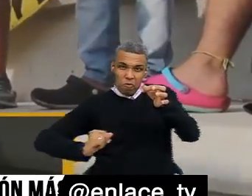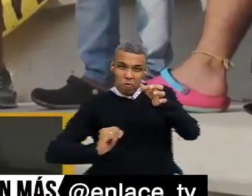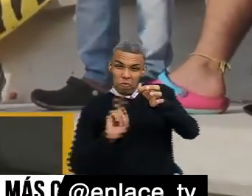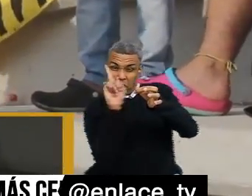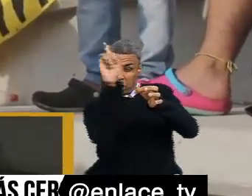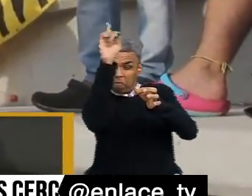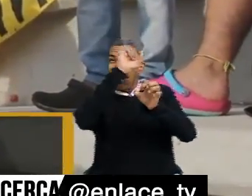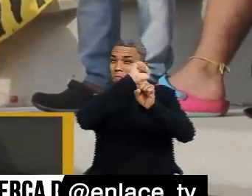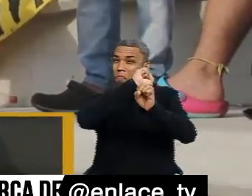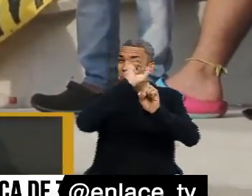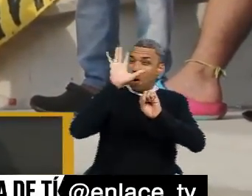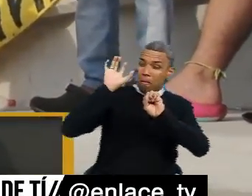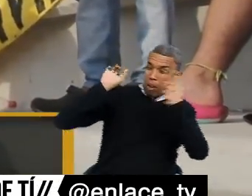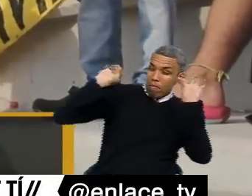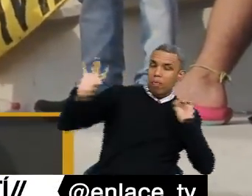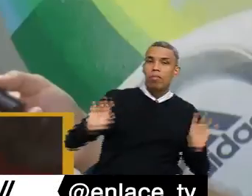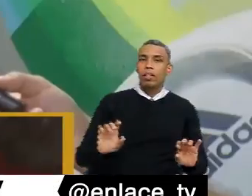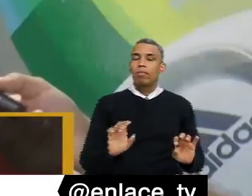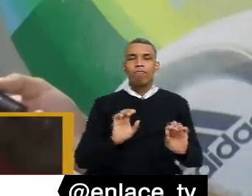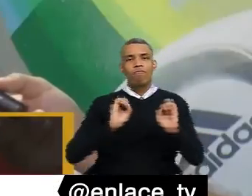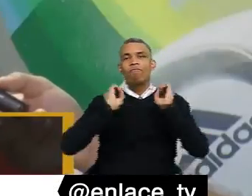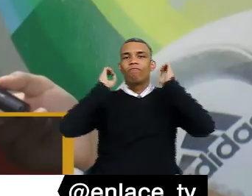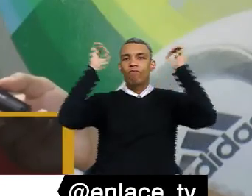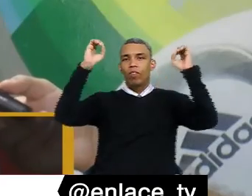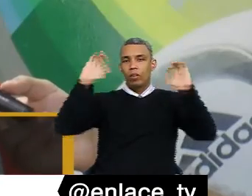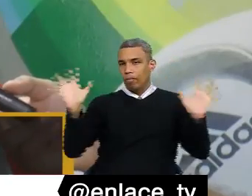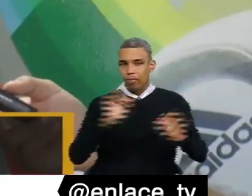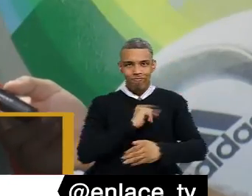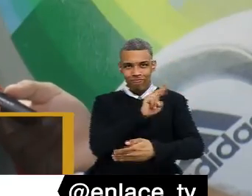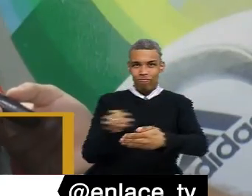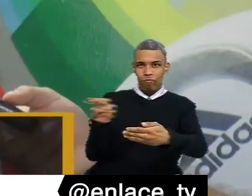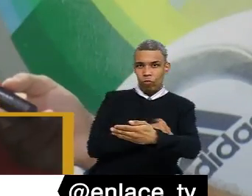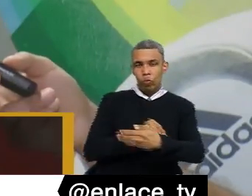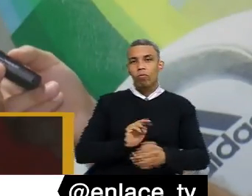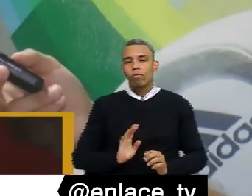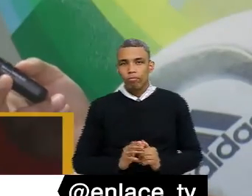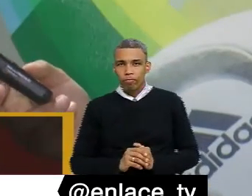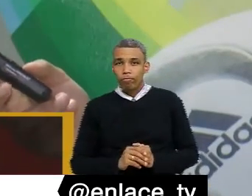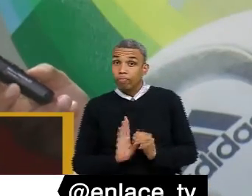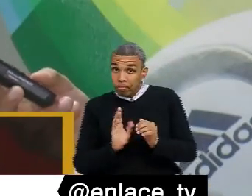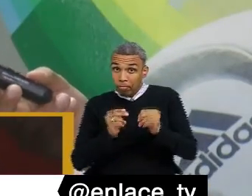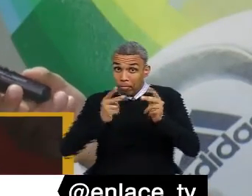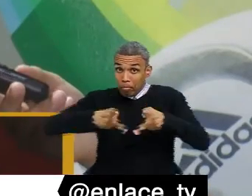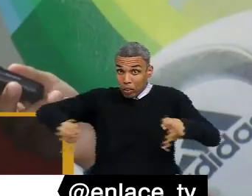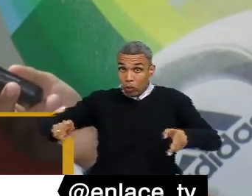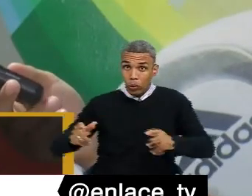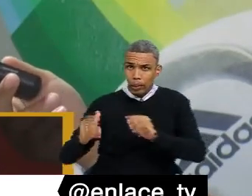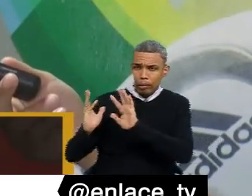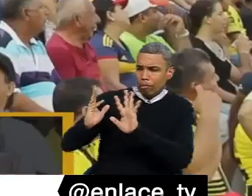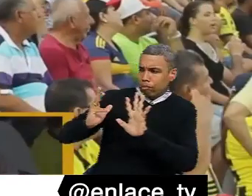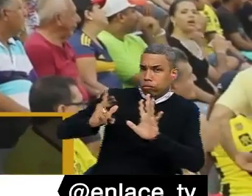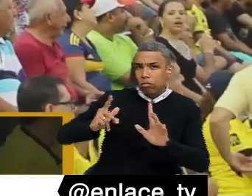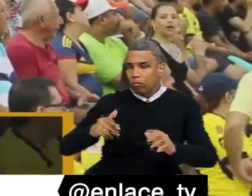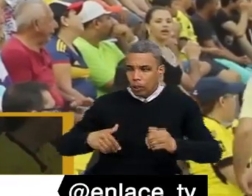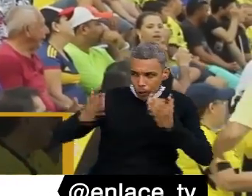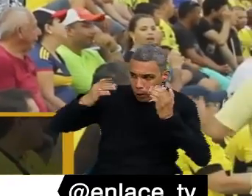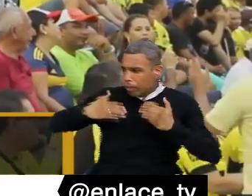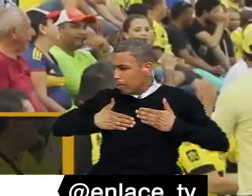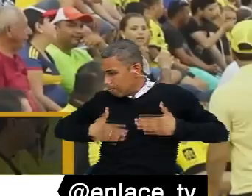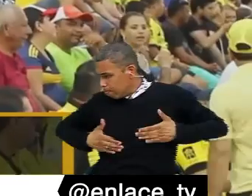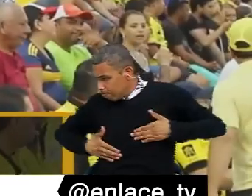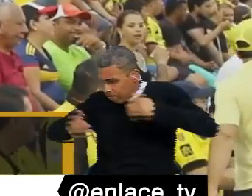control. Básicamente esos son los principales para que cada persona llegue y sea más ágil la entrada al encuentro deportivo. De igual forma,